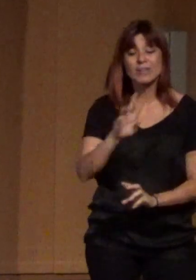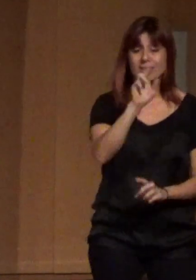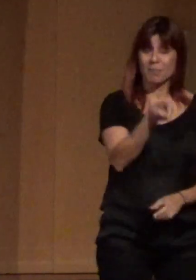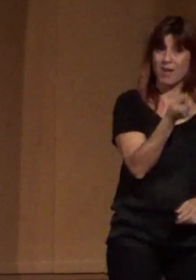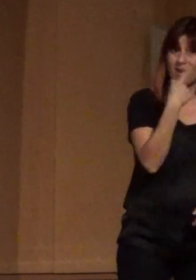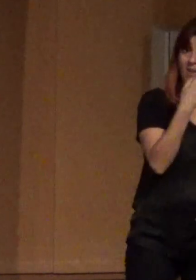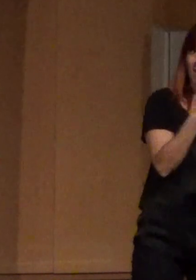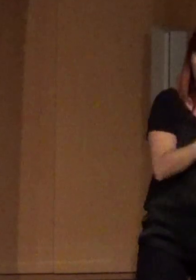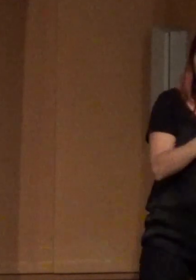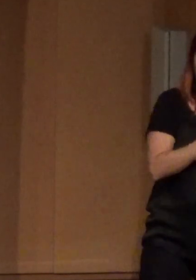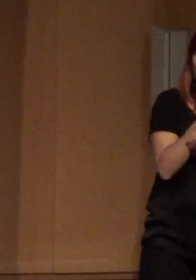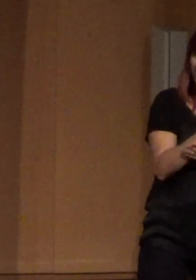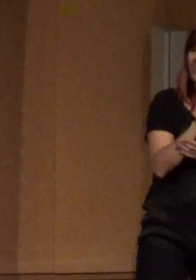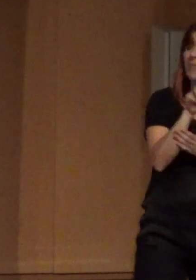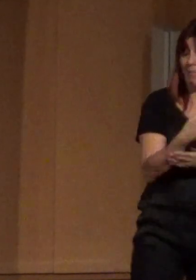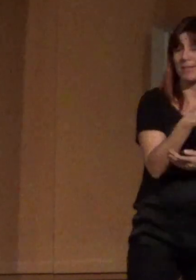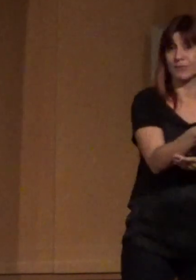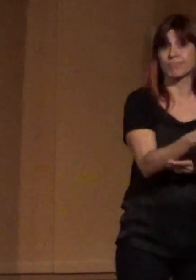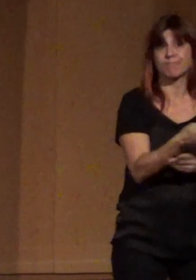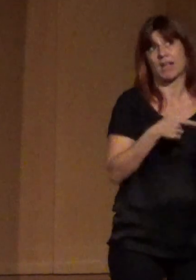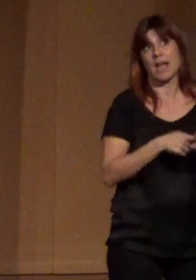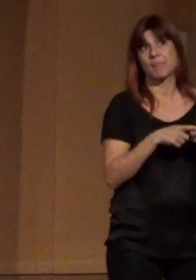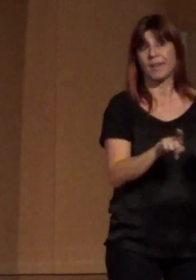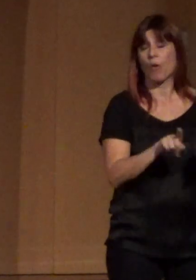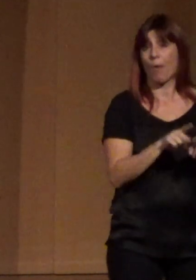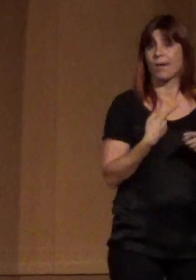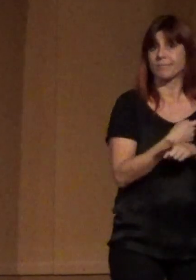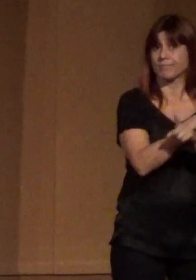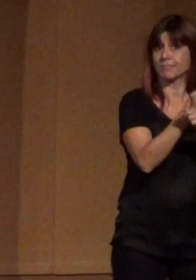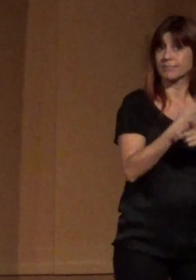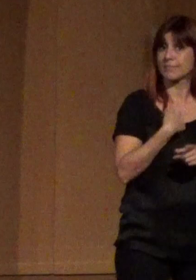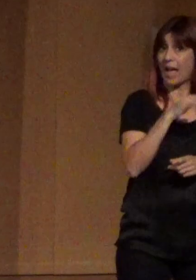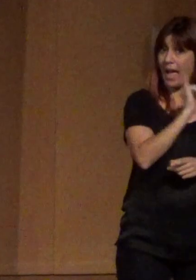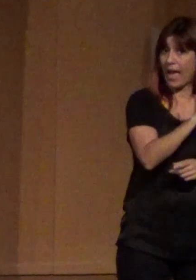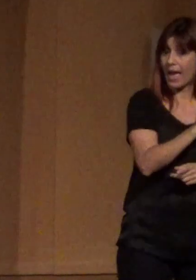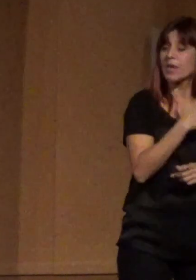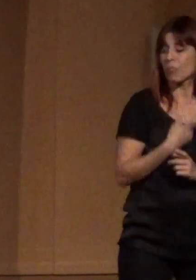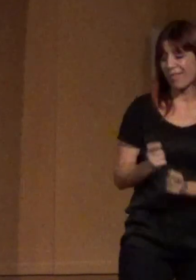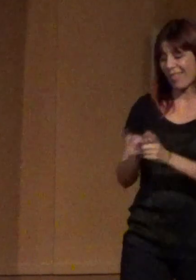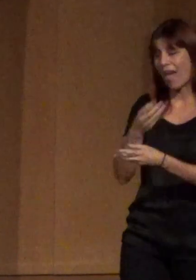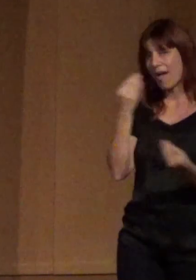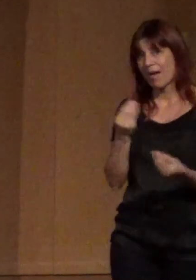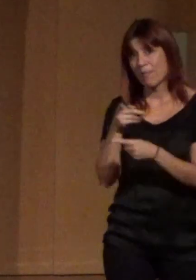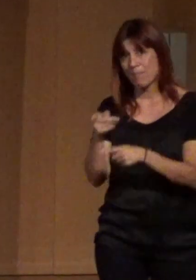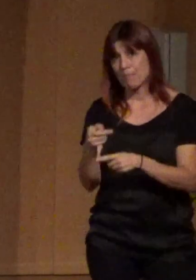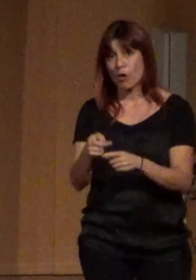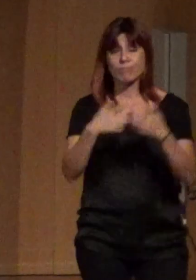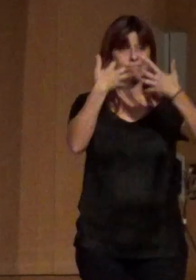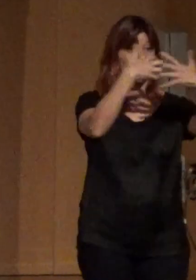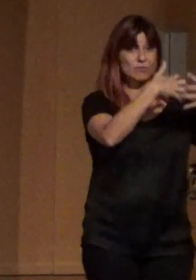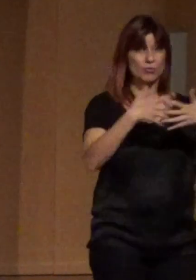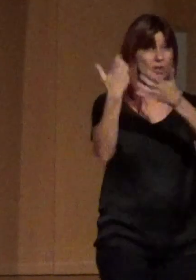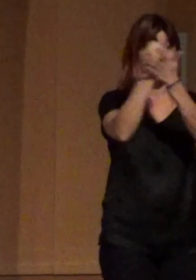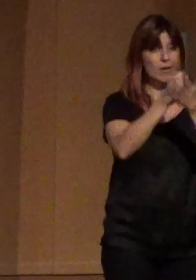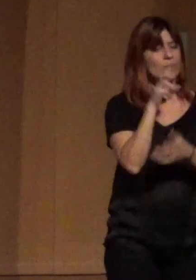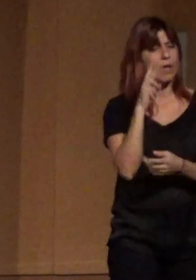farmacológico, pues es una de las evidencias también que tenemos los neurólogos, demostrando que la evolución mejora mucho con los fármacos, ¿no? Hay mucho más, la industria farmacéutica ha visto que hay